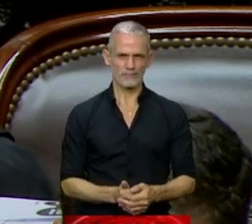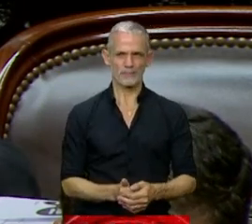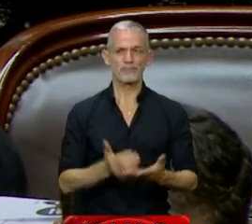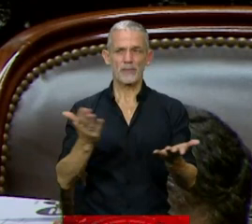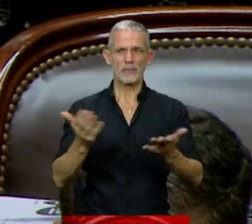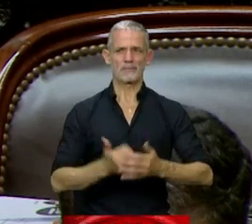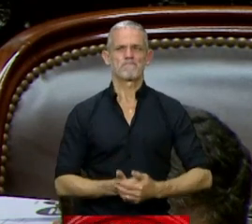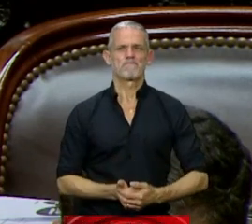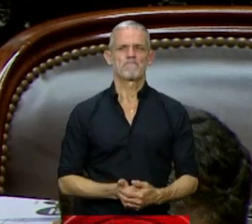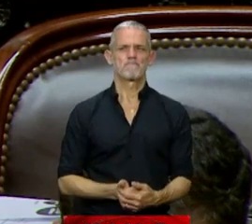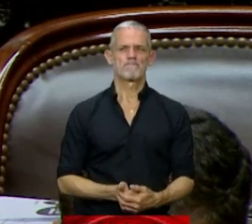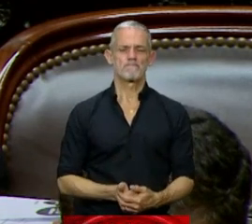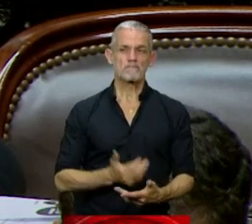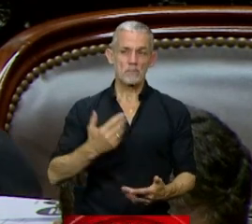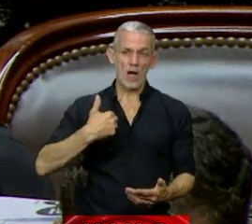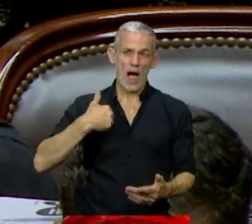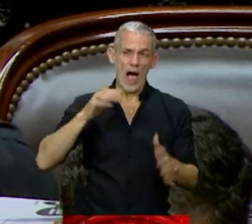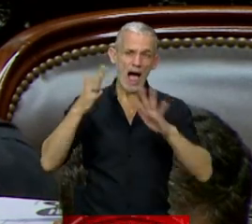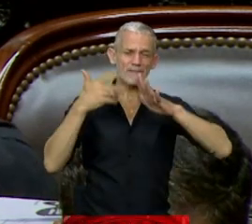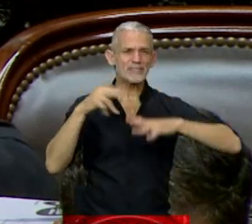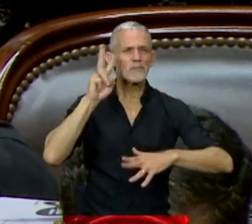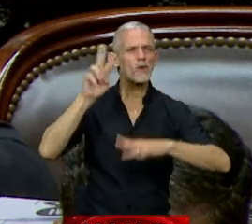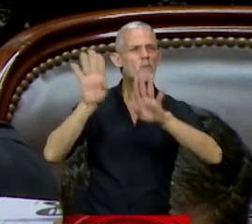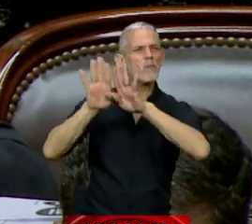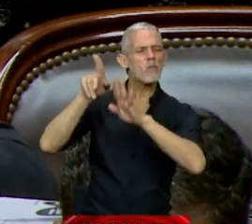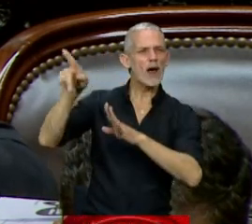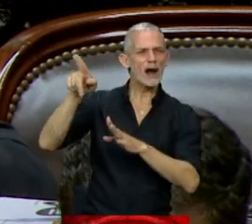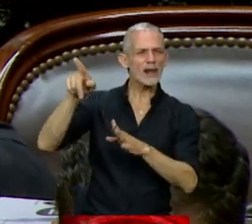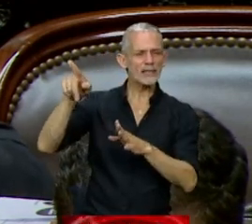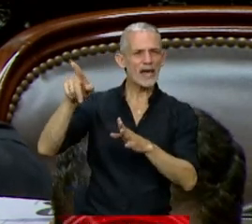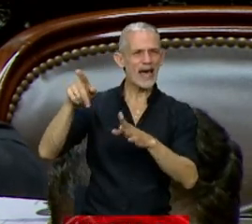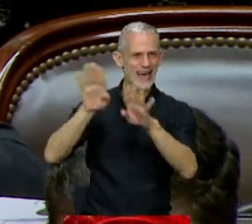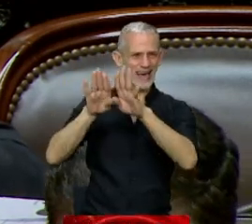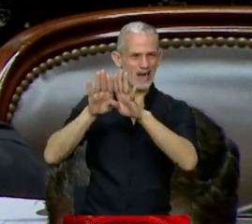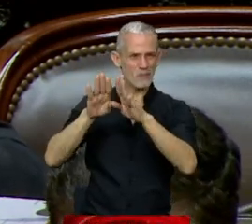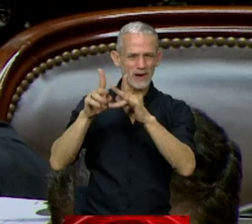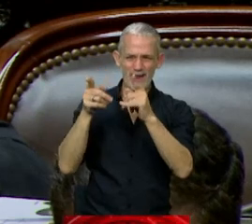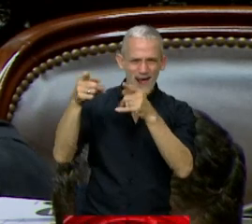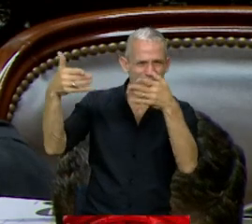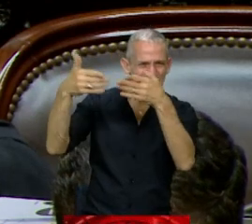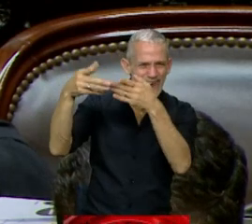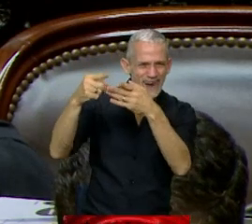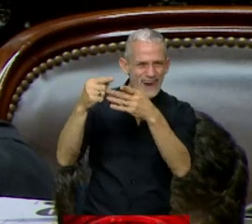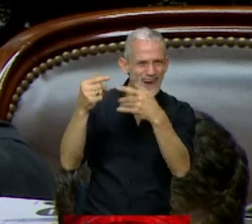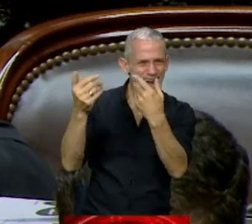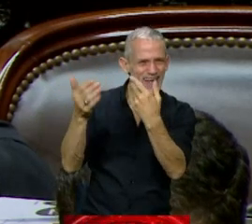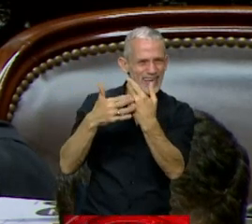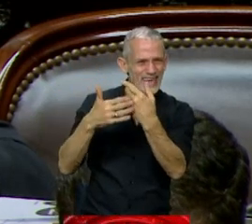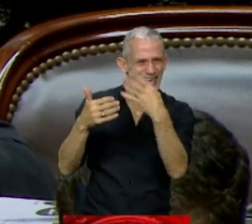presidente, yo a veces miro esa puerta, la que está bien ahí en el rincón, a la